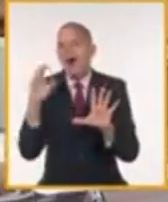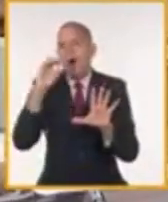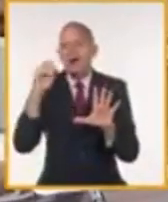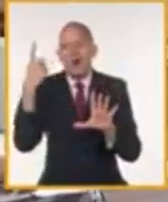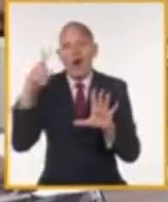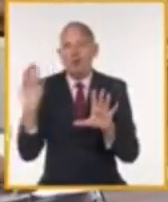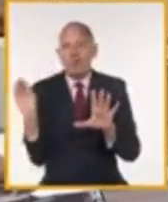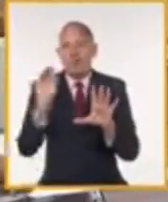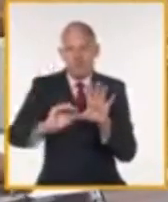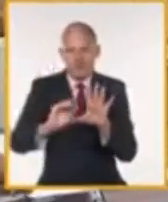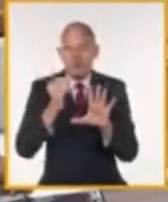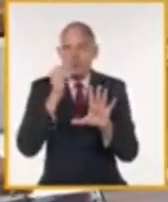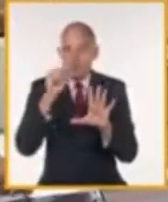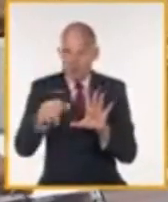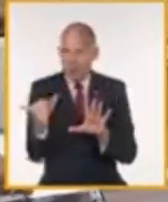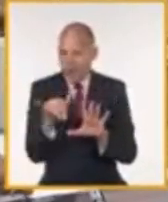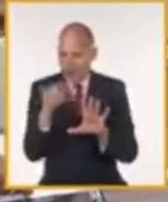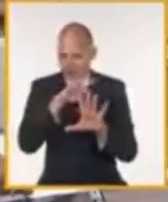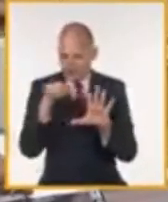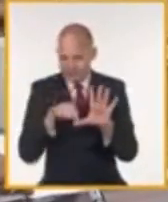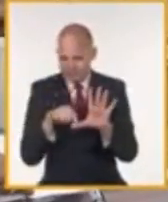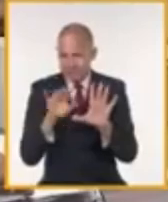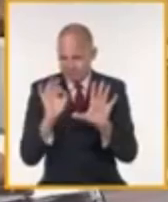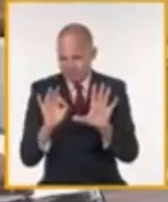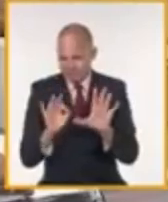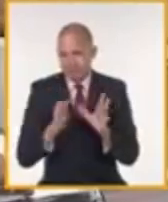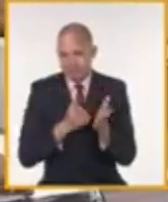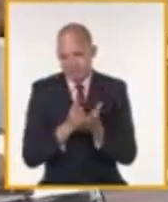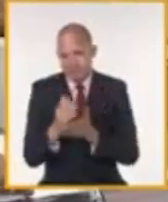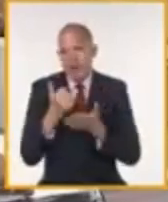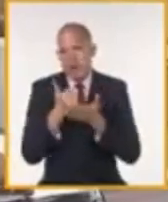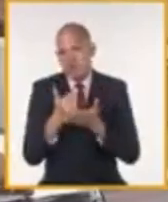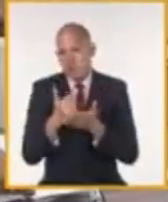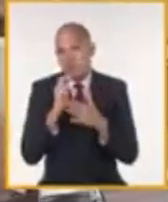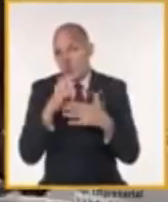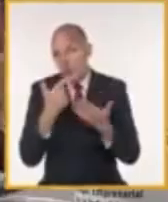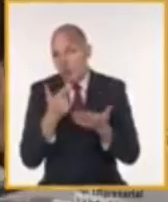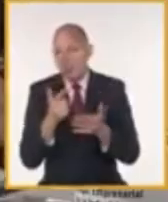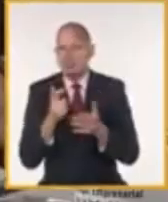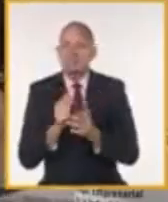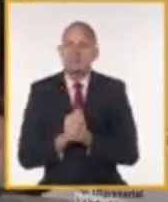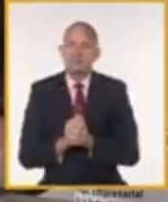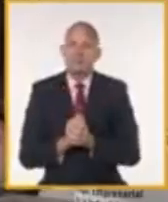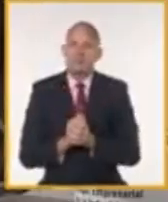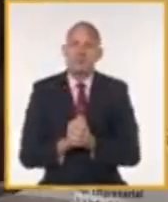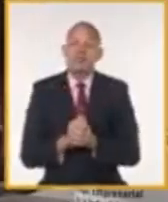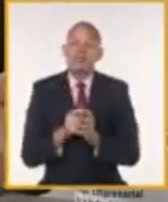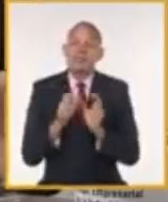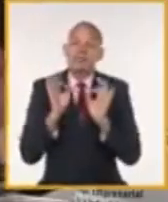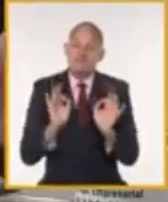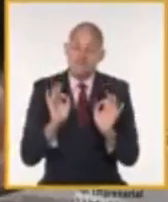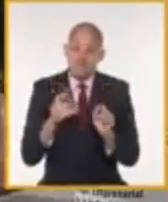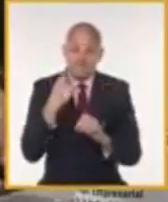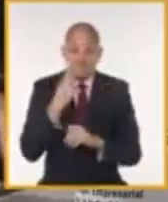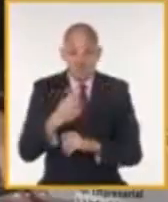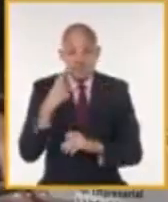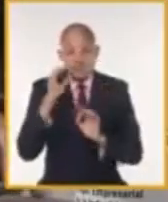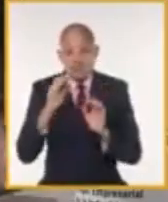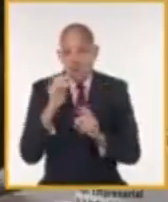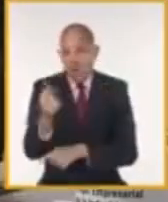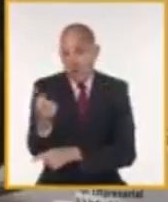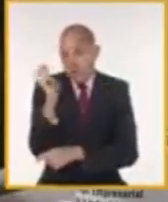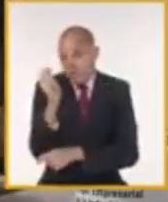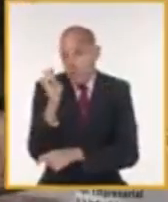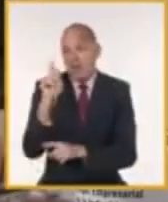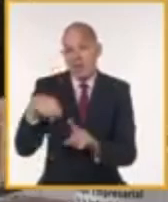se insertan en las labores de desarrollo de la acuicultura. Es decir, que es importante que no solamente la pesca, sino que se han